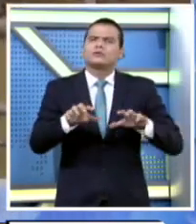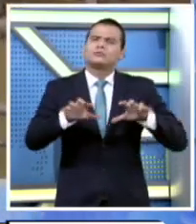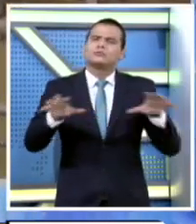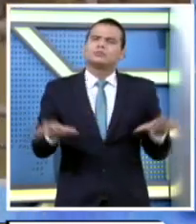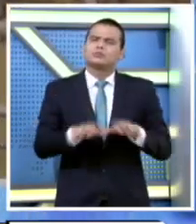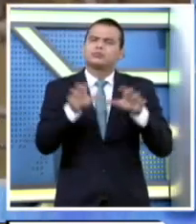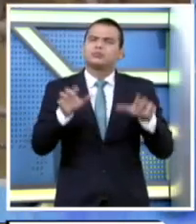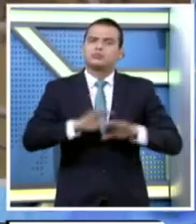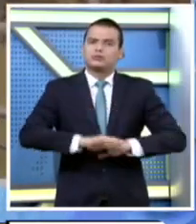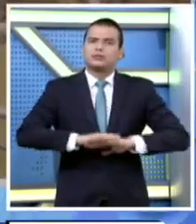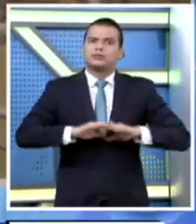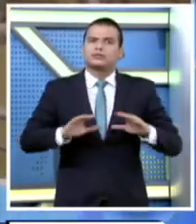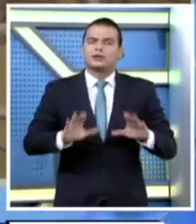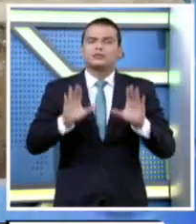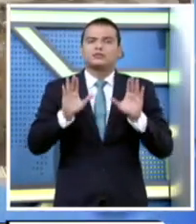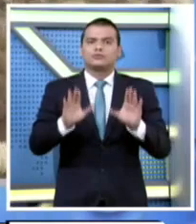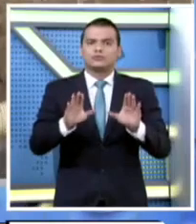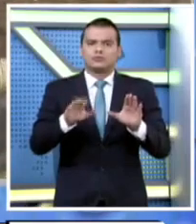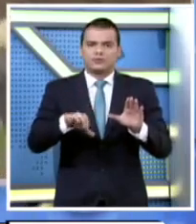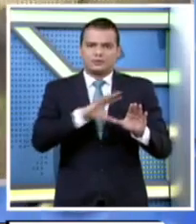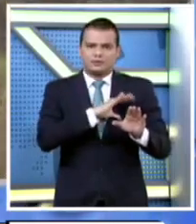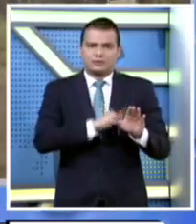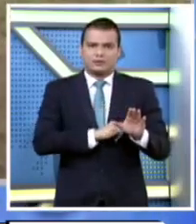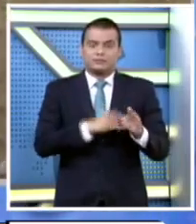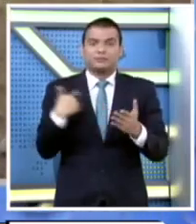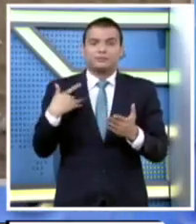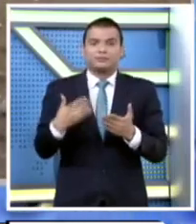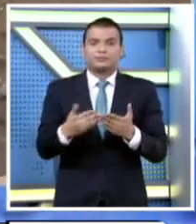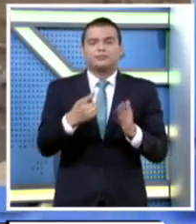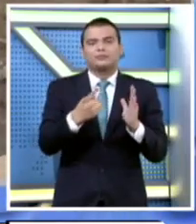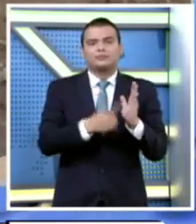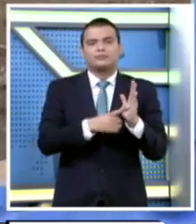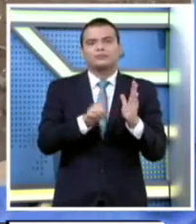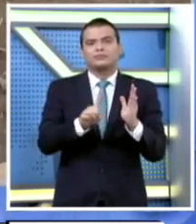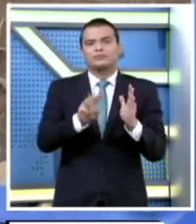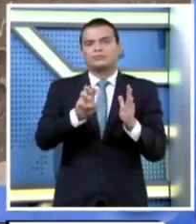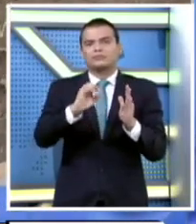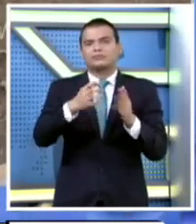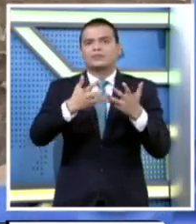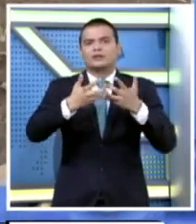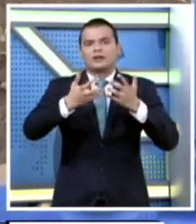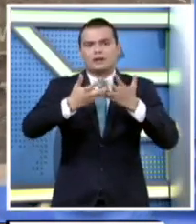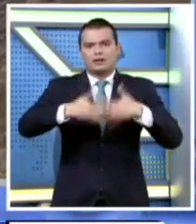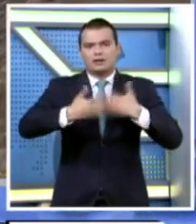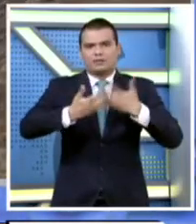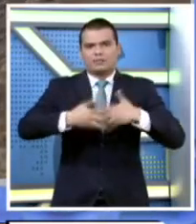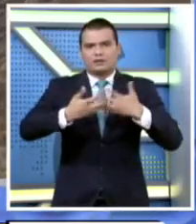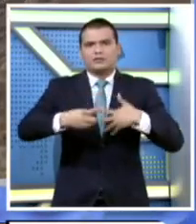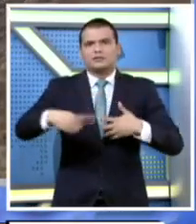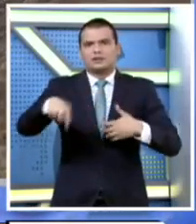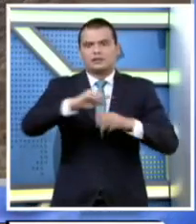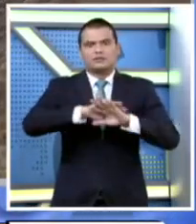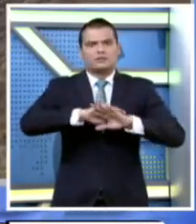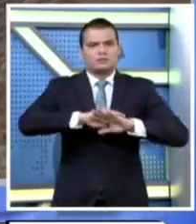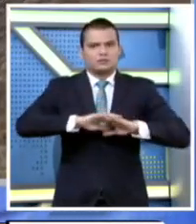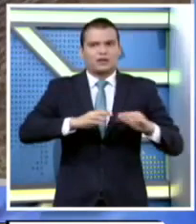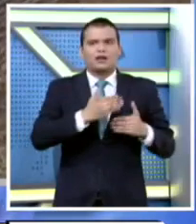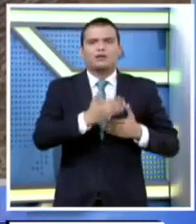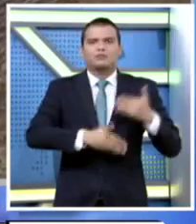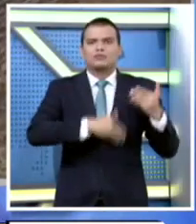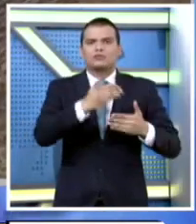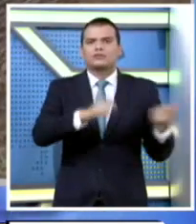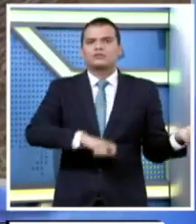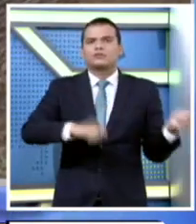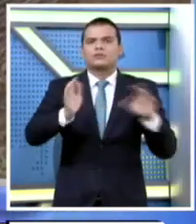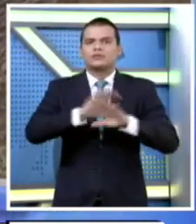de la construcción aquí en la capital del Valle. Hasta la fecha son 1.180 empresas las que han realizado los trámites pertinentes